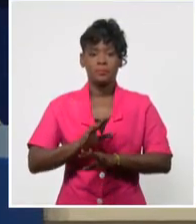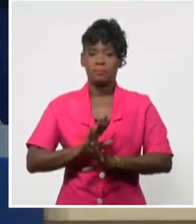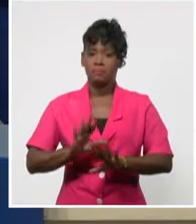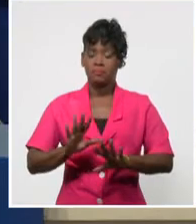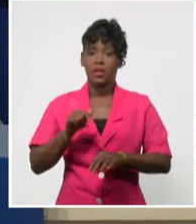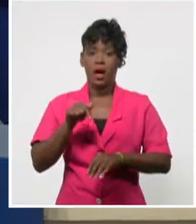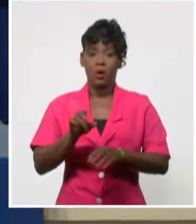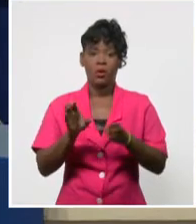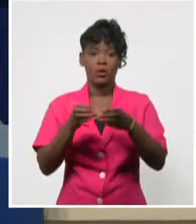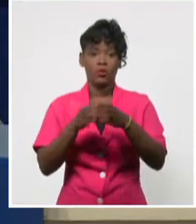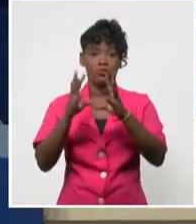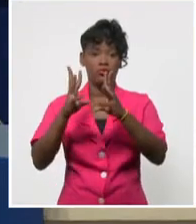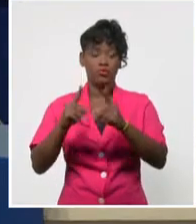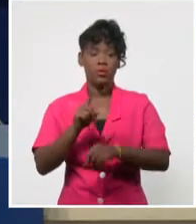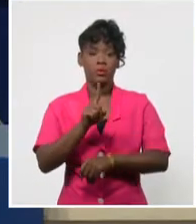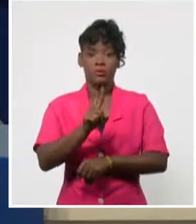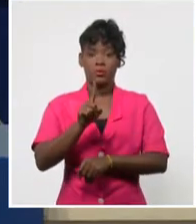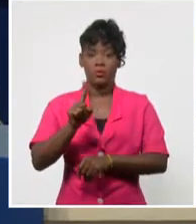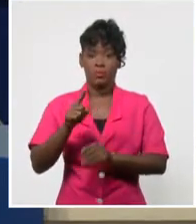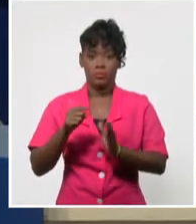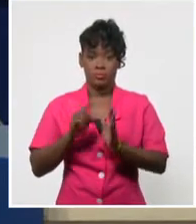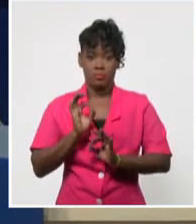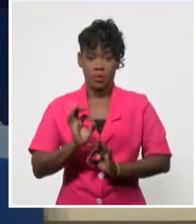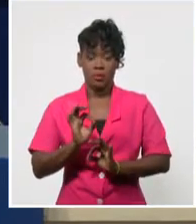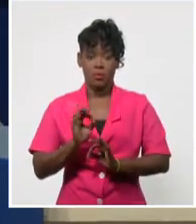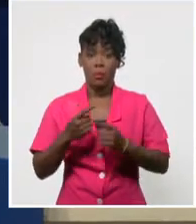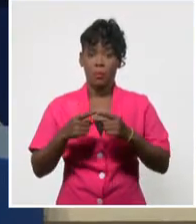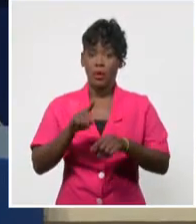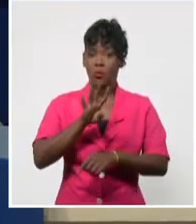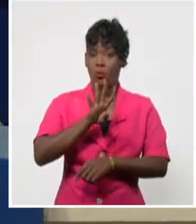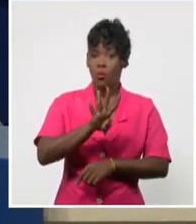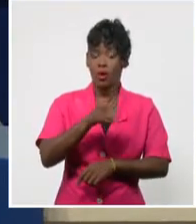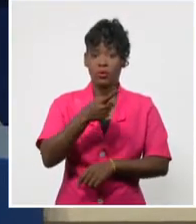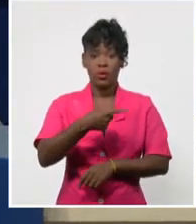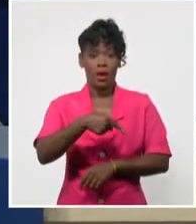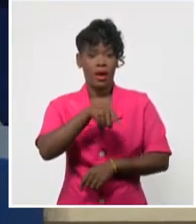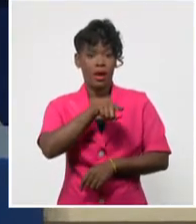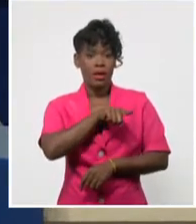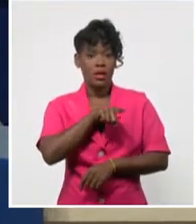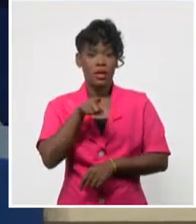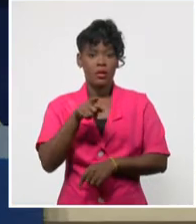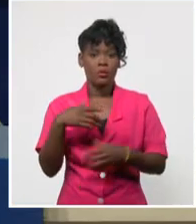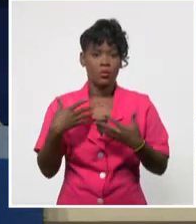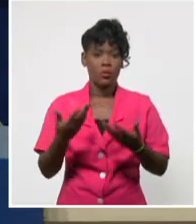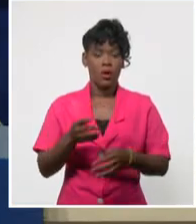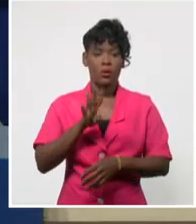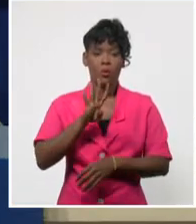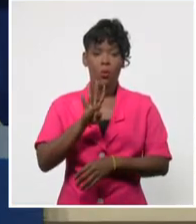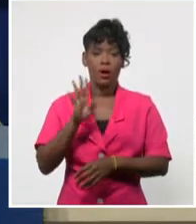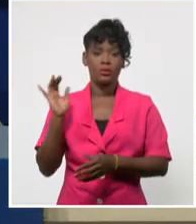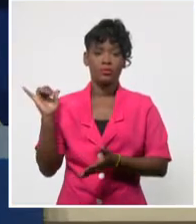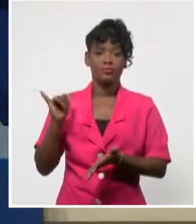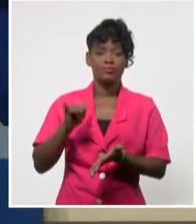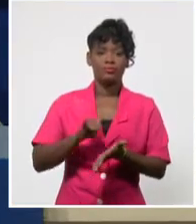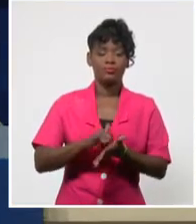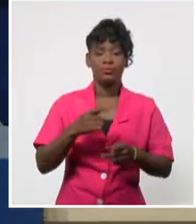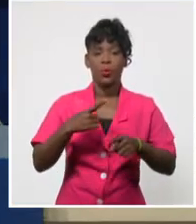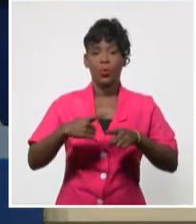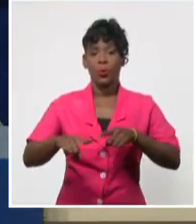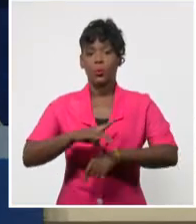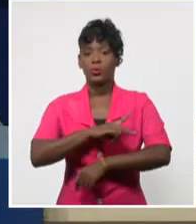4 de los 7 diagnosticados ayer tienen como fuente de infección el extranjero.